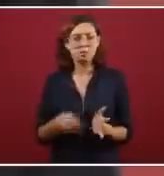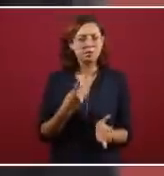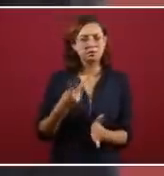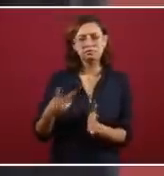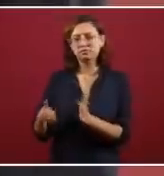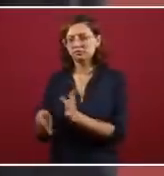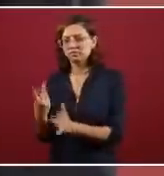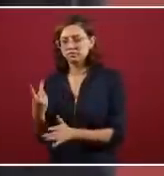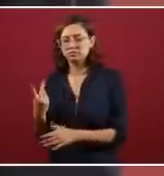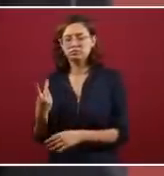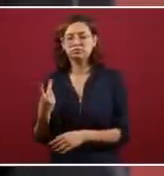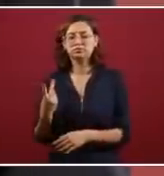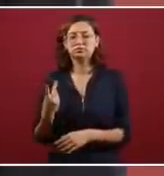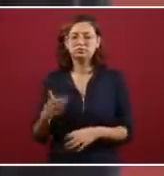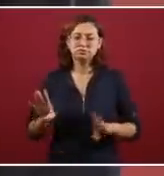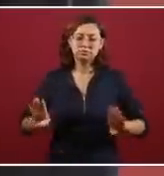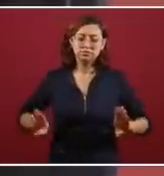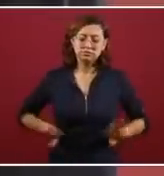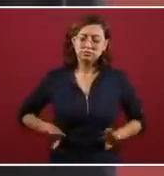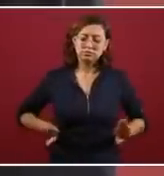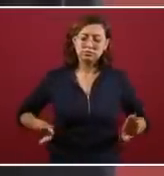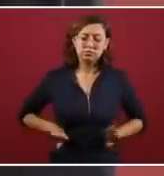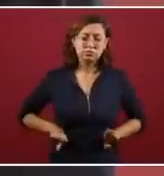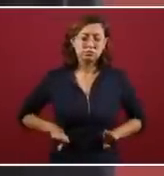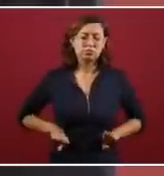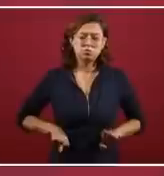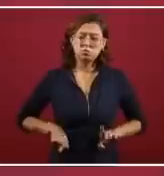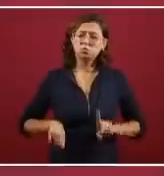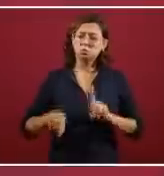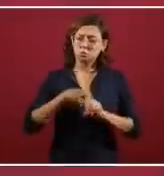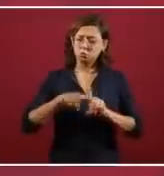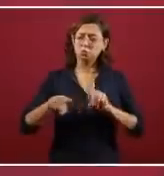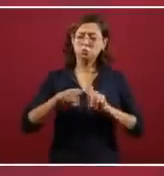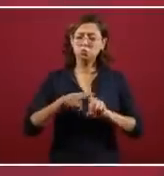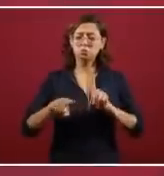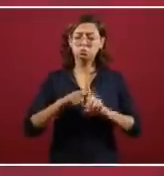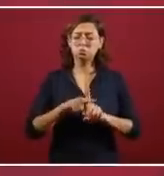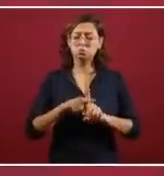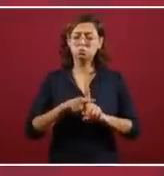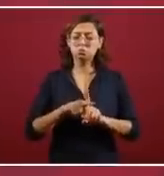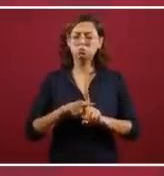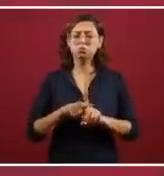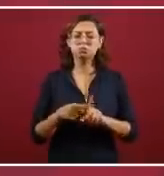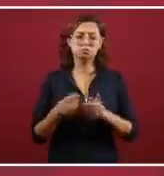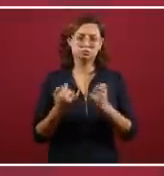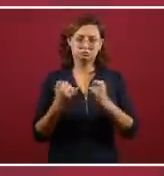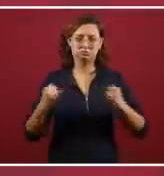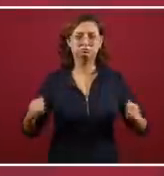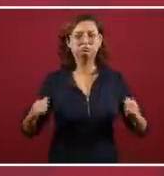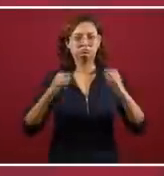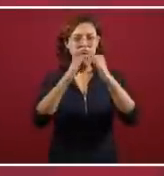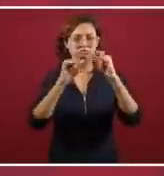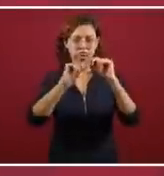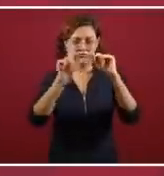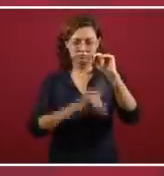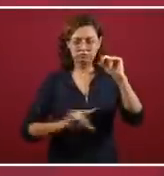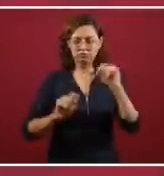entre otras virtudes, desde luego la lealtad a las instituciones, a la patria,